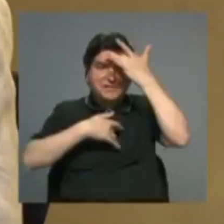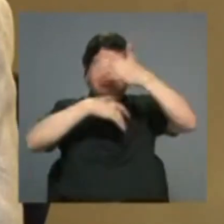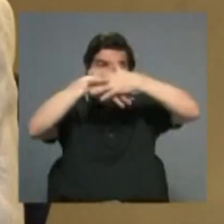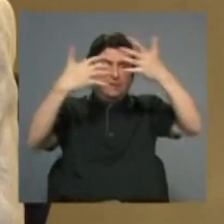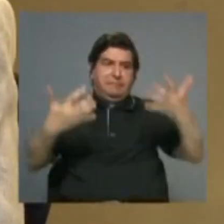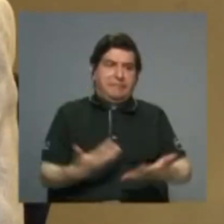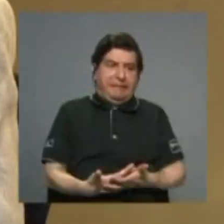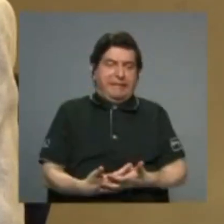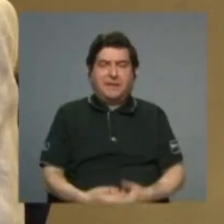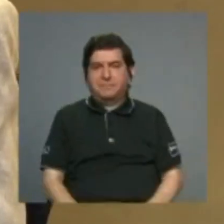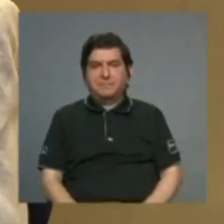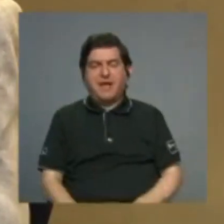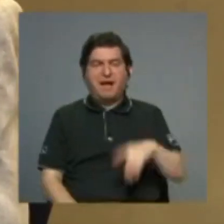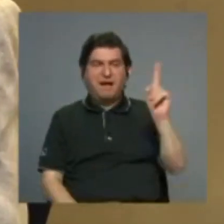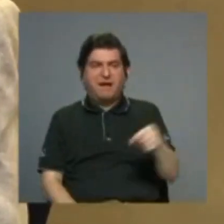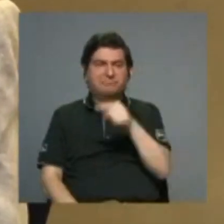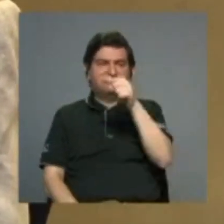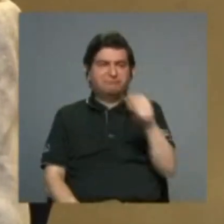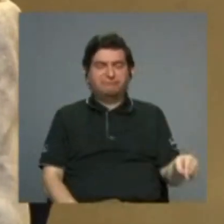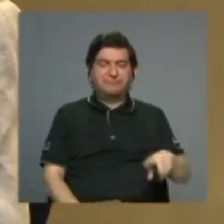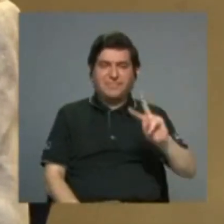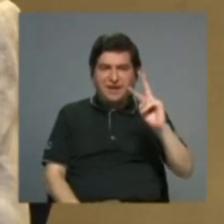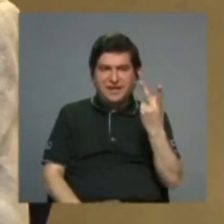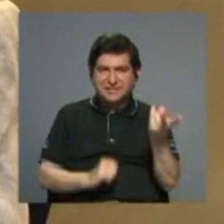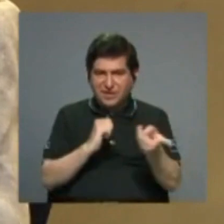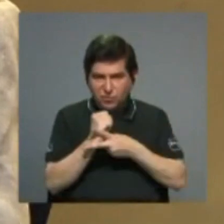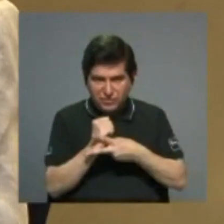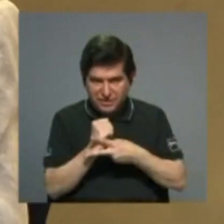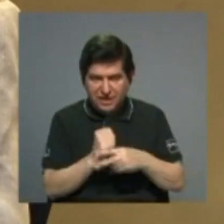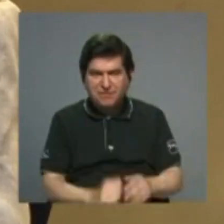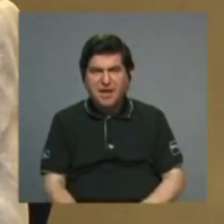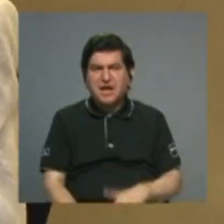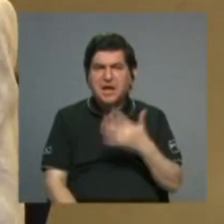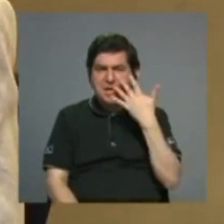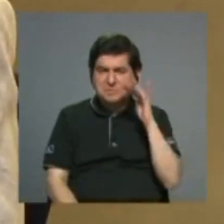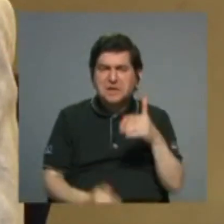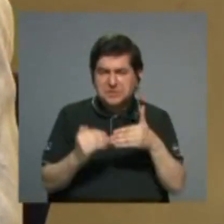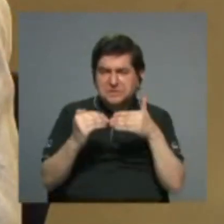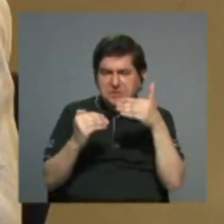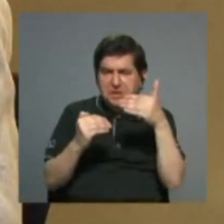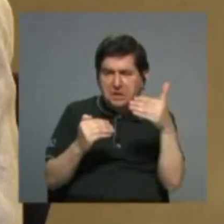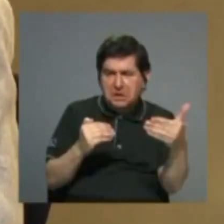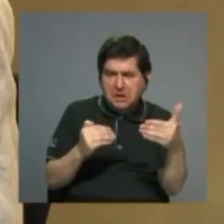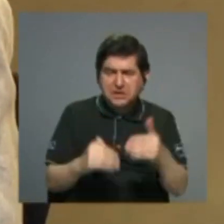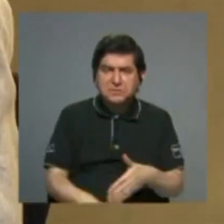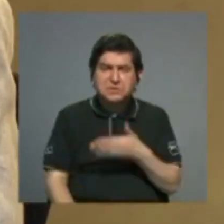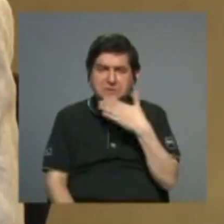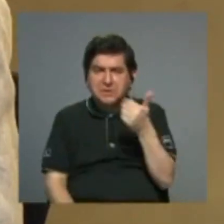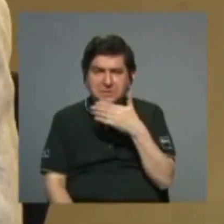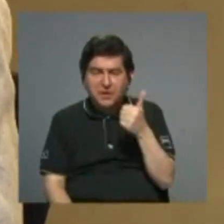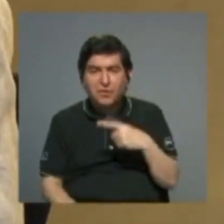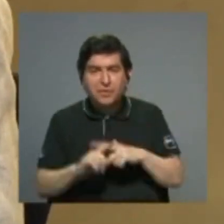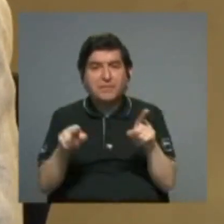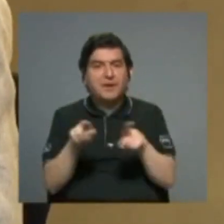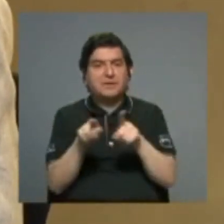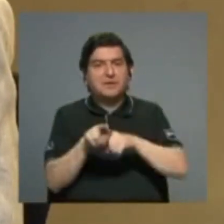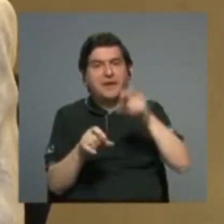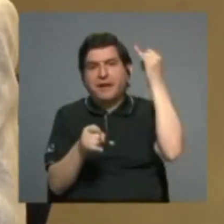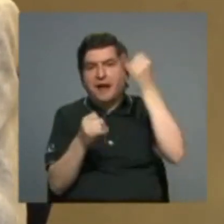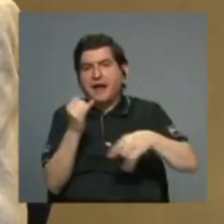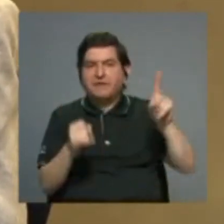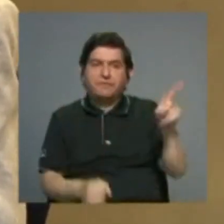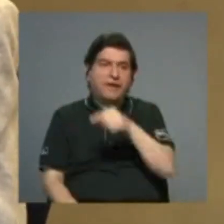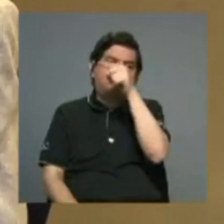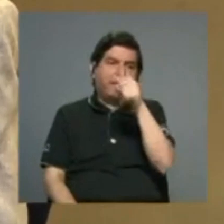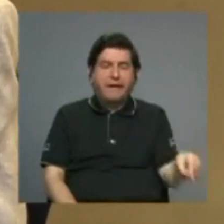y definitivamente se canceló. En la segunda ocasión parecía que las cosas iban mejorando y también finalmente se